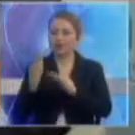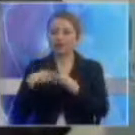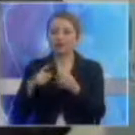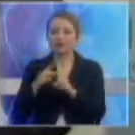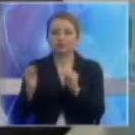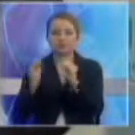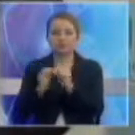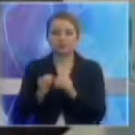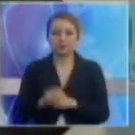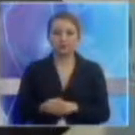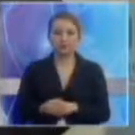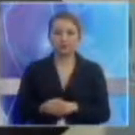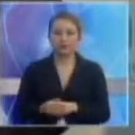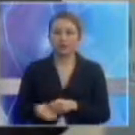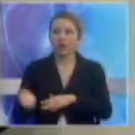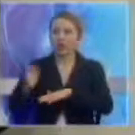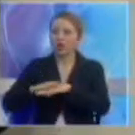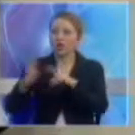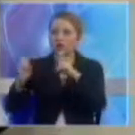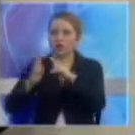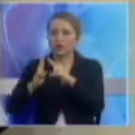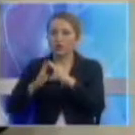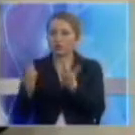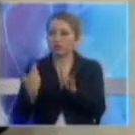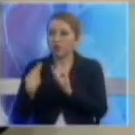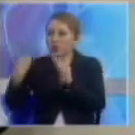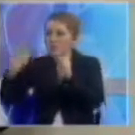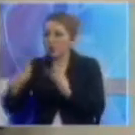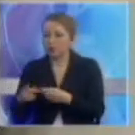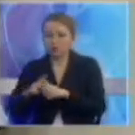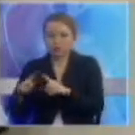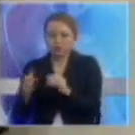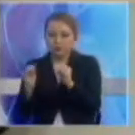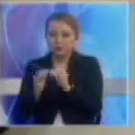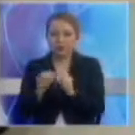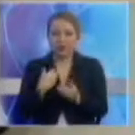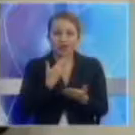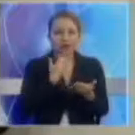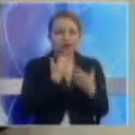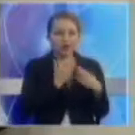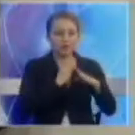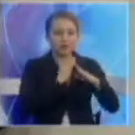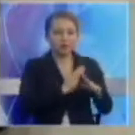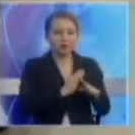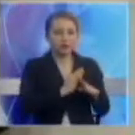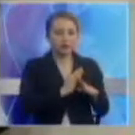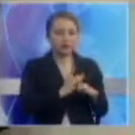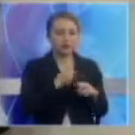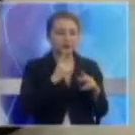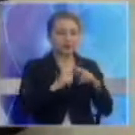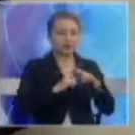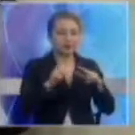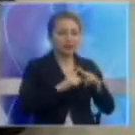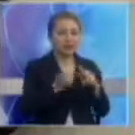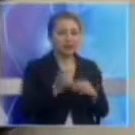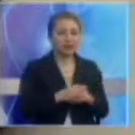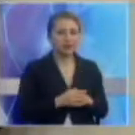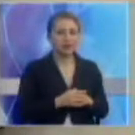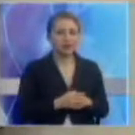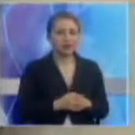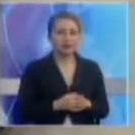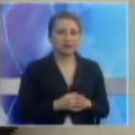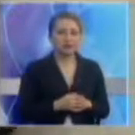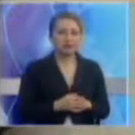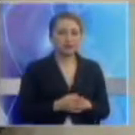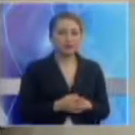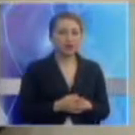pronto. A propósito de conocimiento y de talento humano, ¿cómo evitar la denominada fuga de cerebros? Algo de lo que se ha hablado mucho